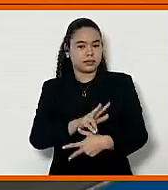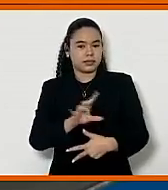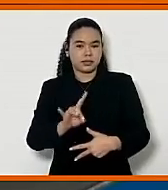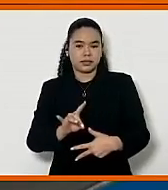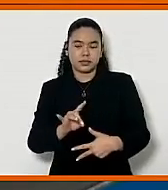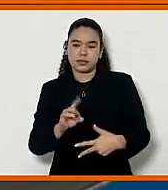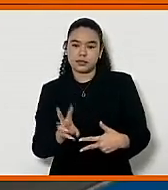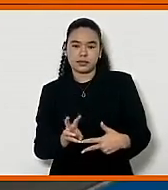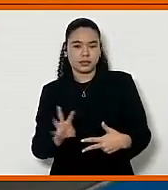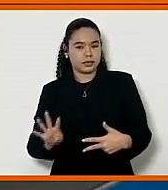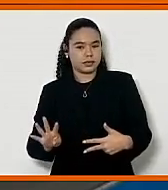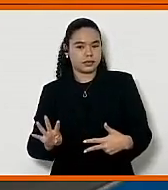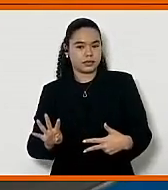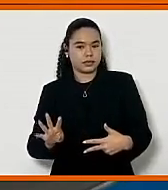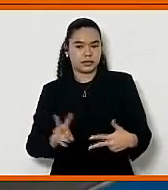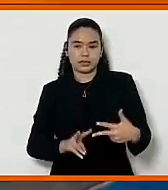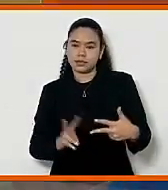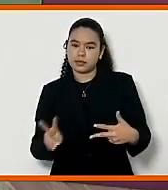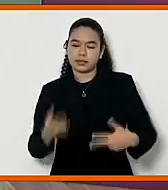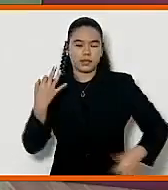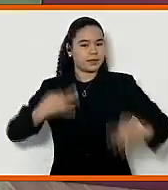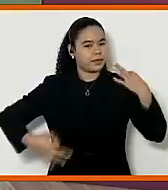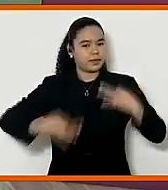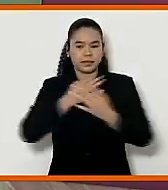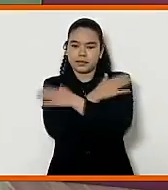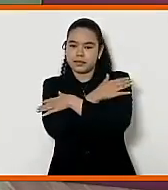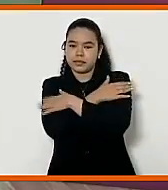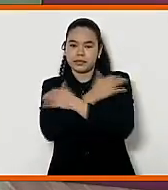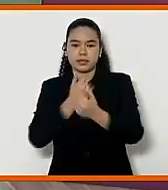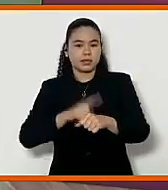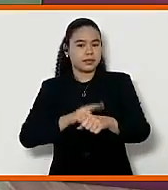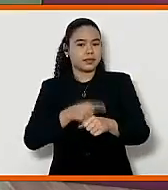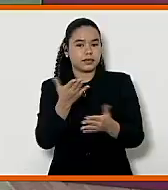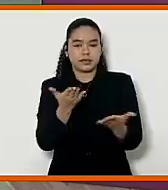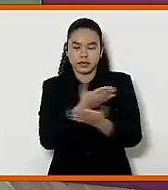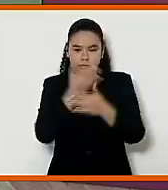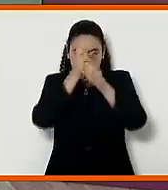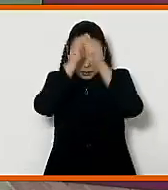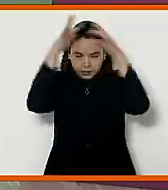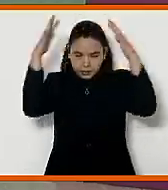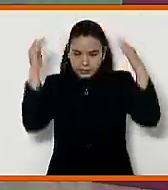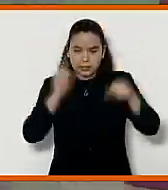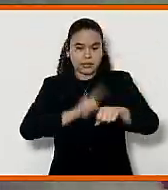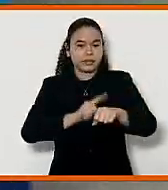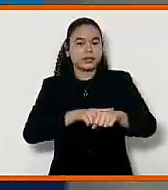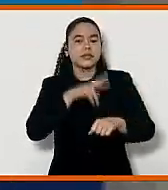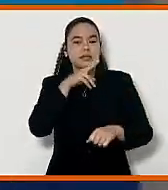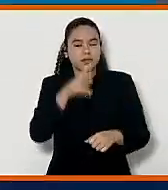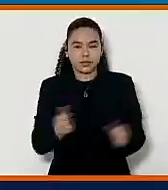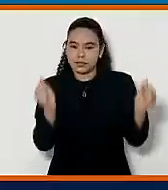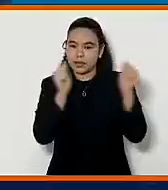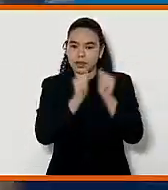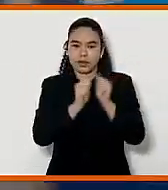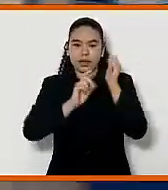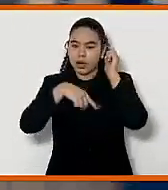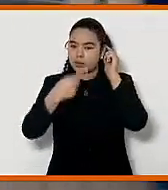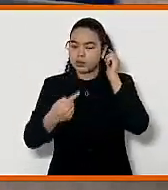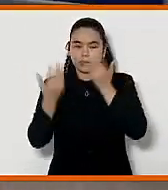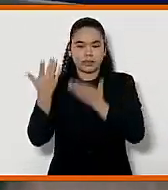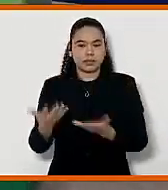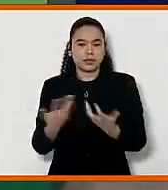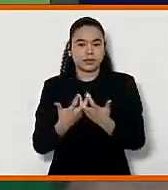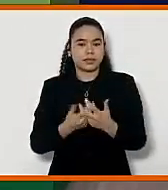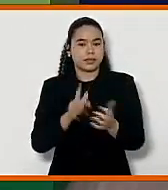38, 64 y 22. Muchas felicidades. Ahora dime tú qué soñaste porque es momento de que lo hagas una realidad junto a Cecilia.